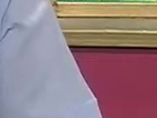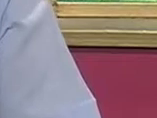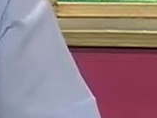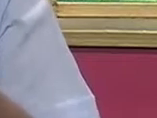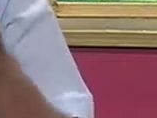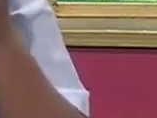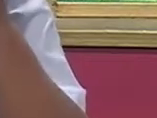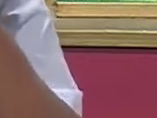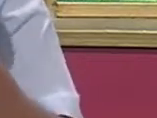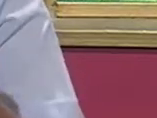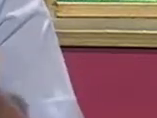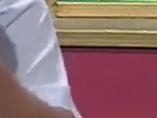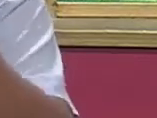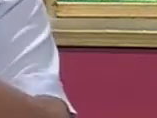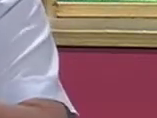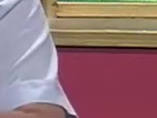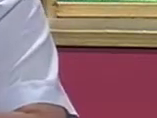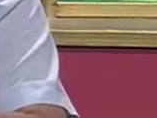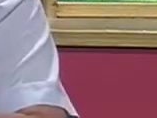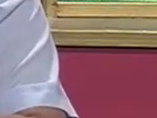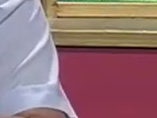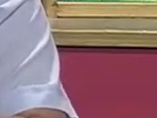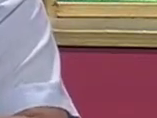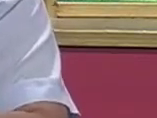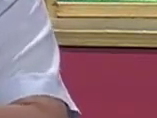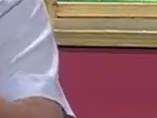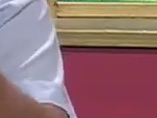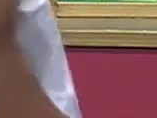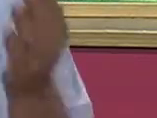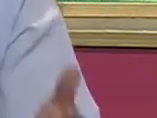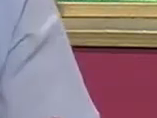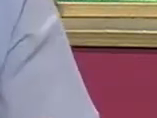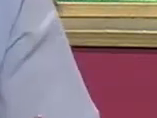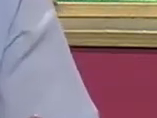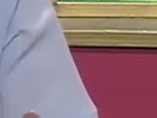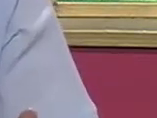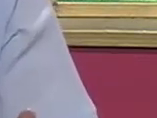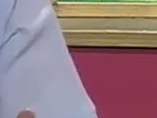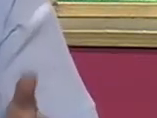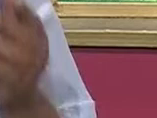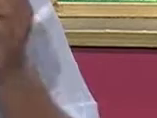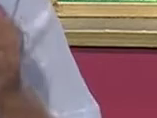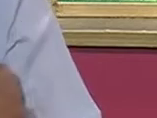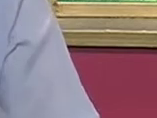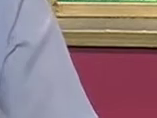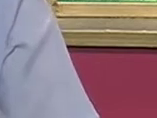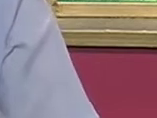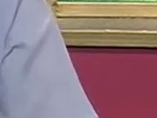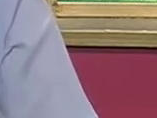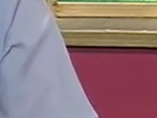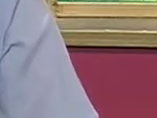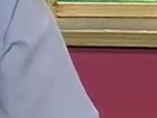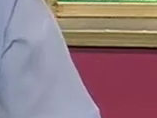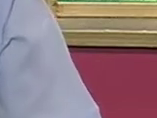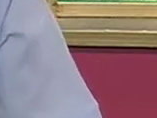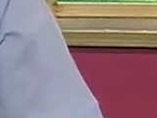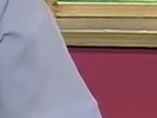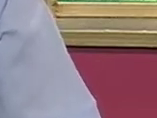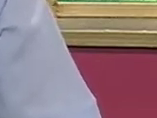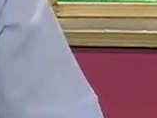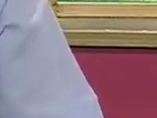hermanos compartían unos a otros hablaban unos a otros y estaban pendientes en